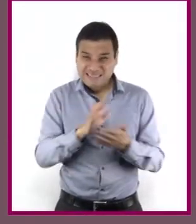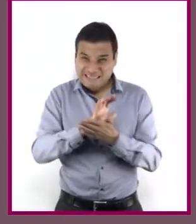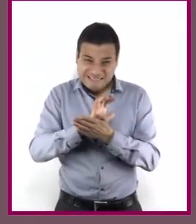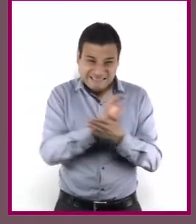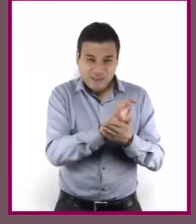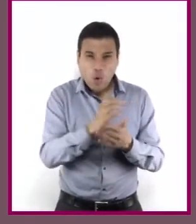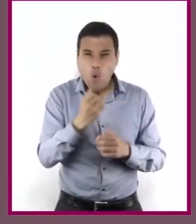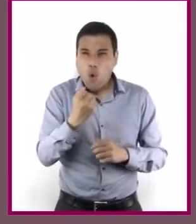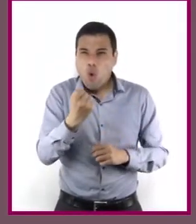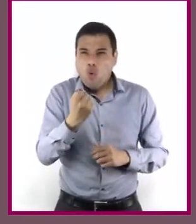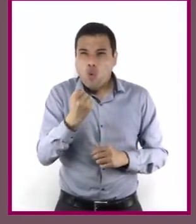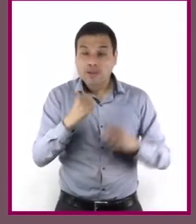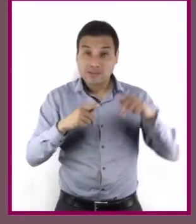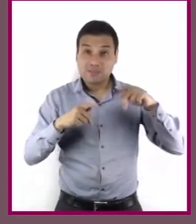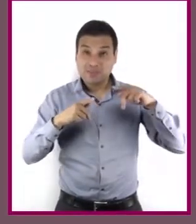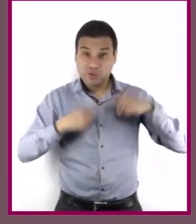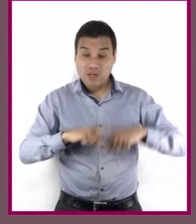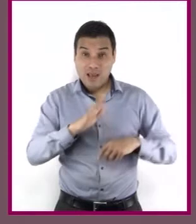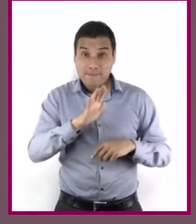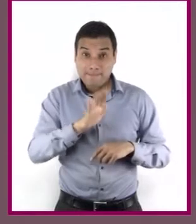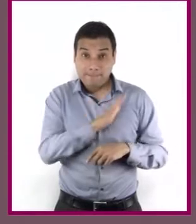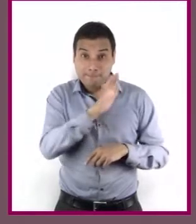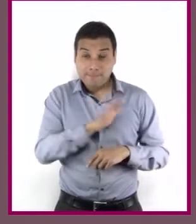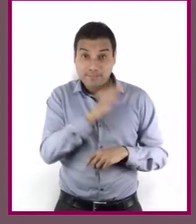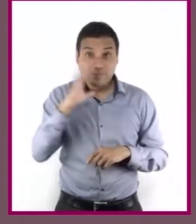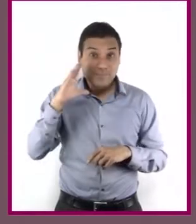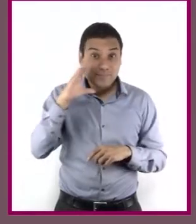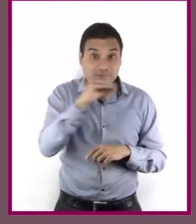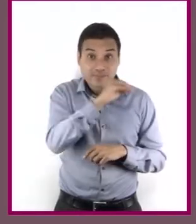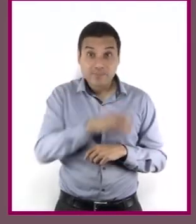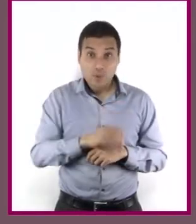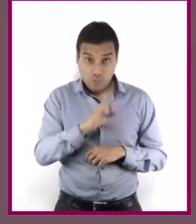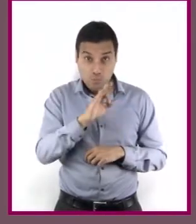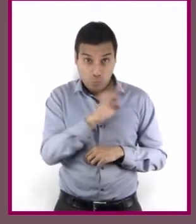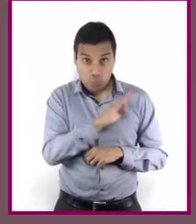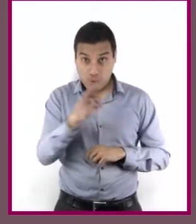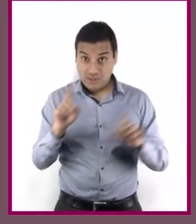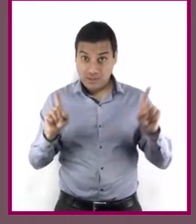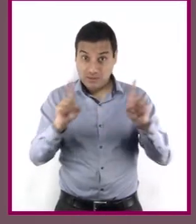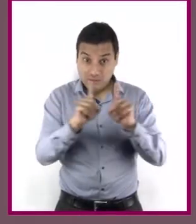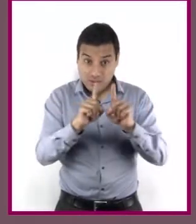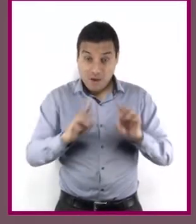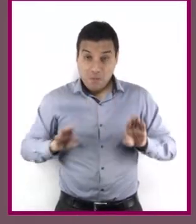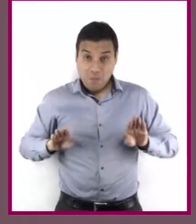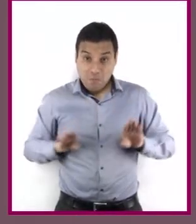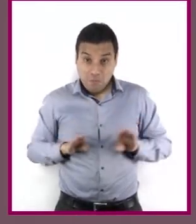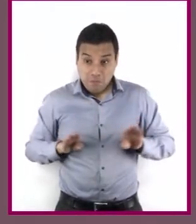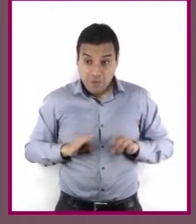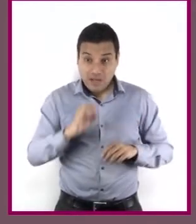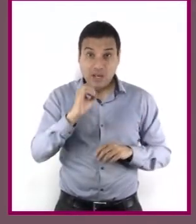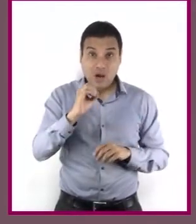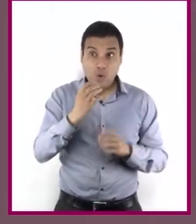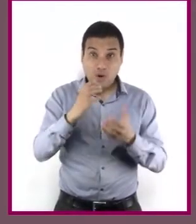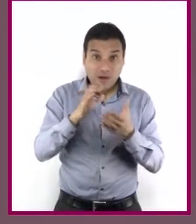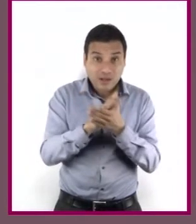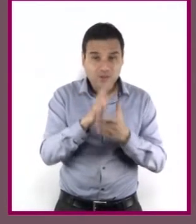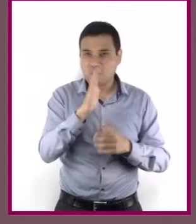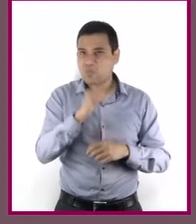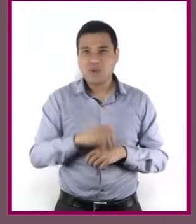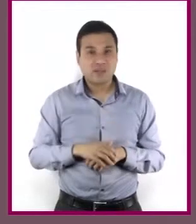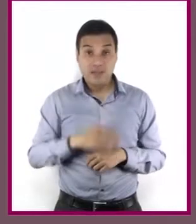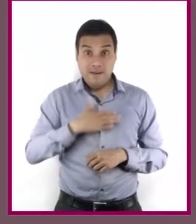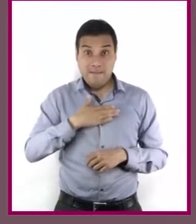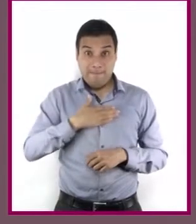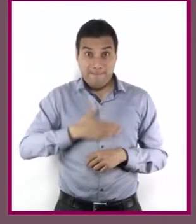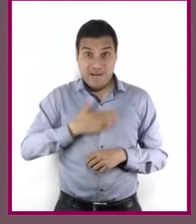que los blancos y los negros no podían vivir en pareja o casarse, utilizar el mismo baño público, ir en